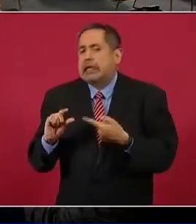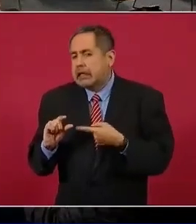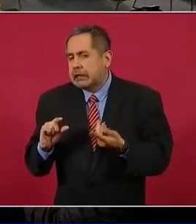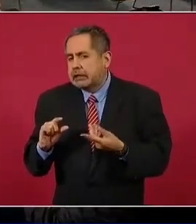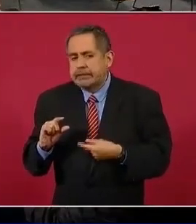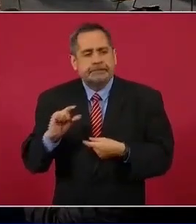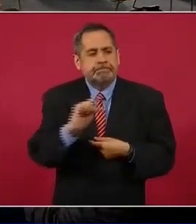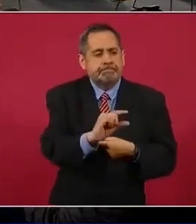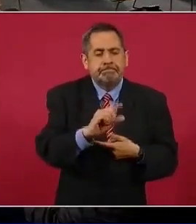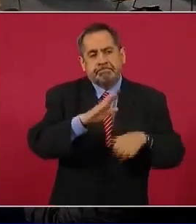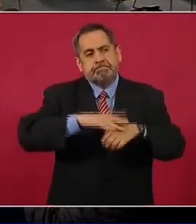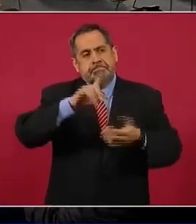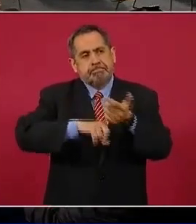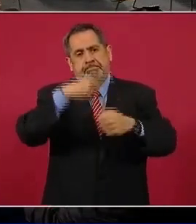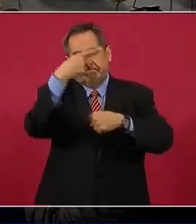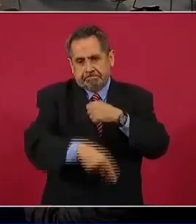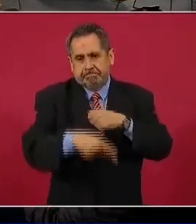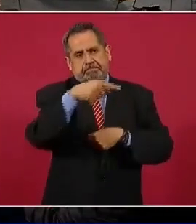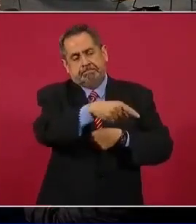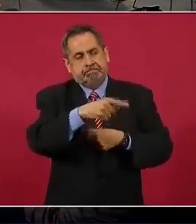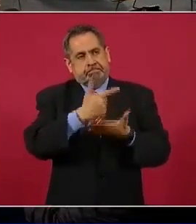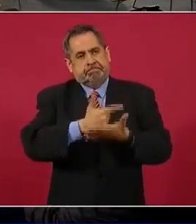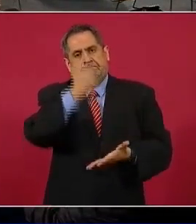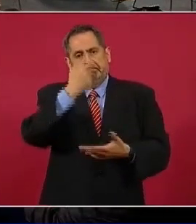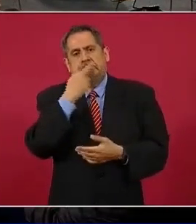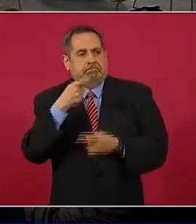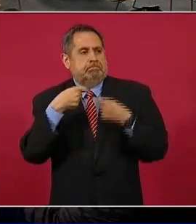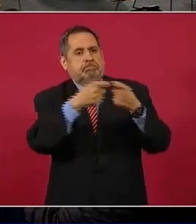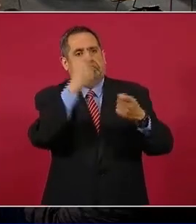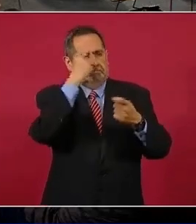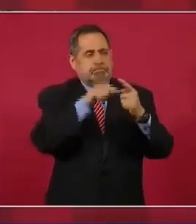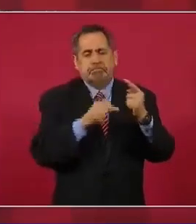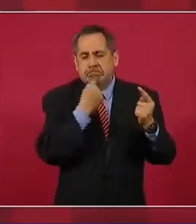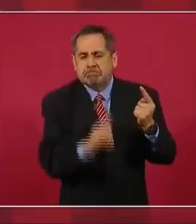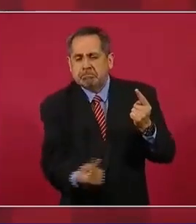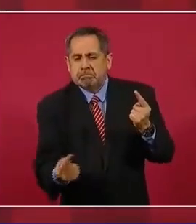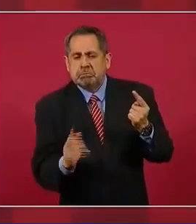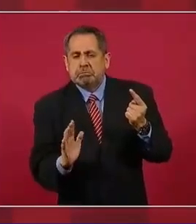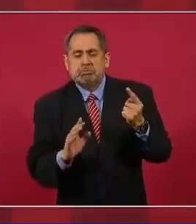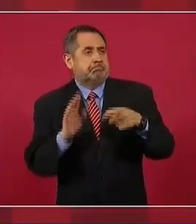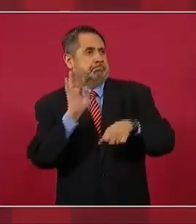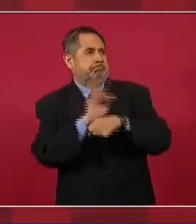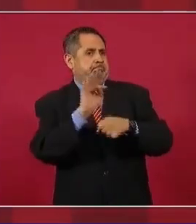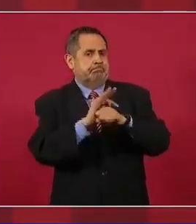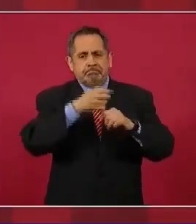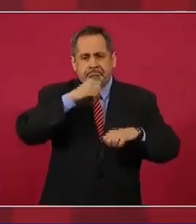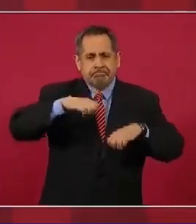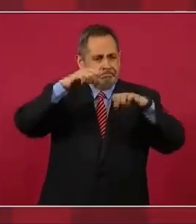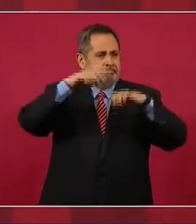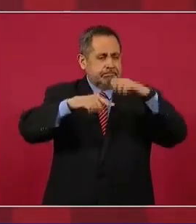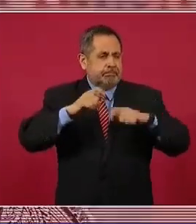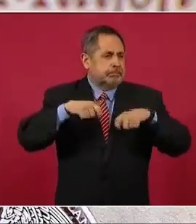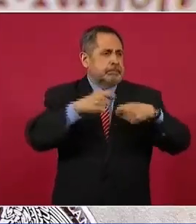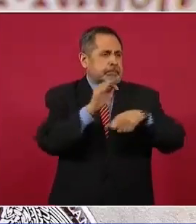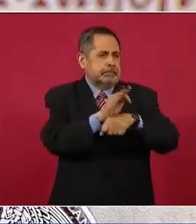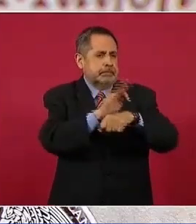que tienen la mayor probabilidad de complicarse, porque cuanto más pronto uno proteja a esas personas, más pronto